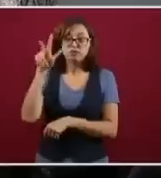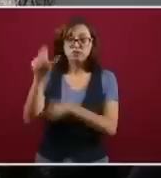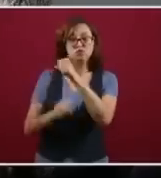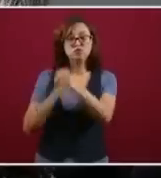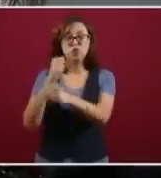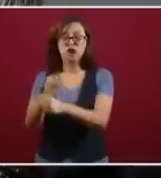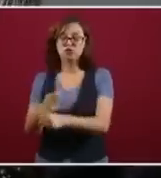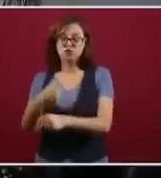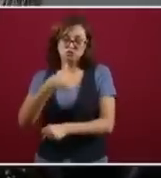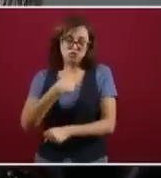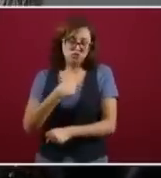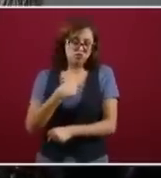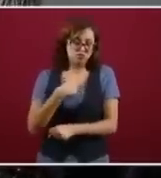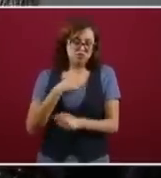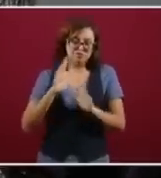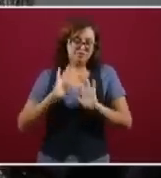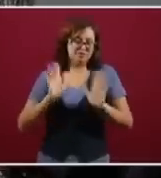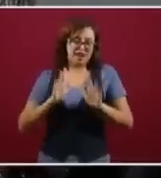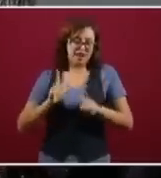en la función pública.